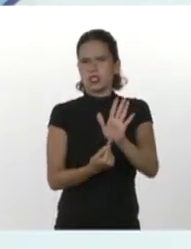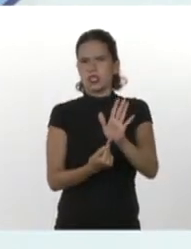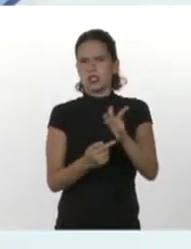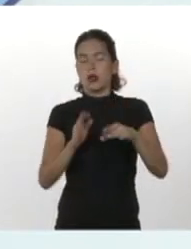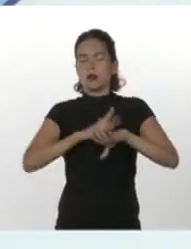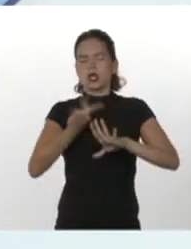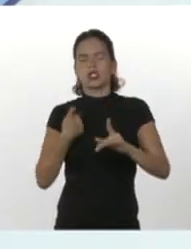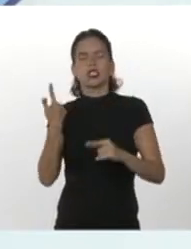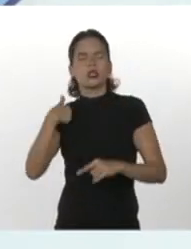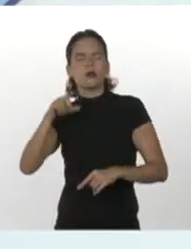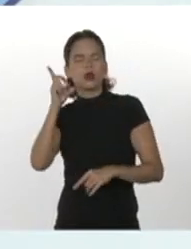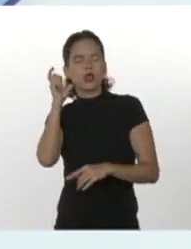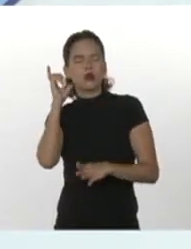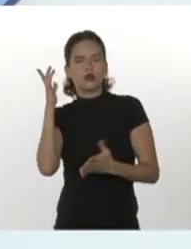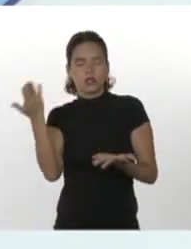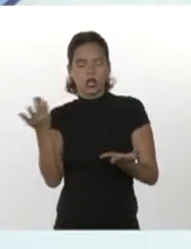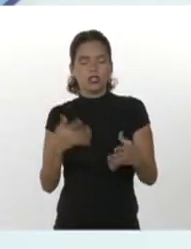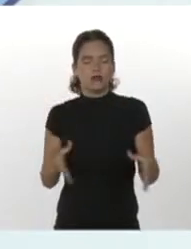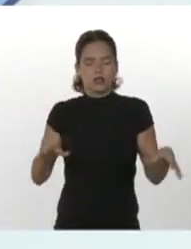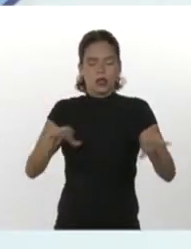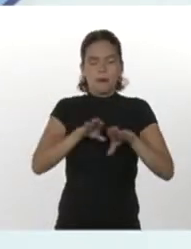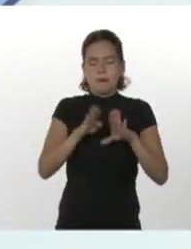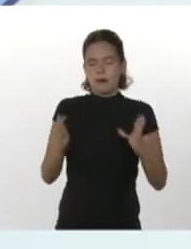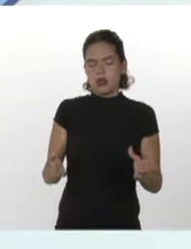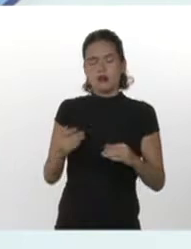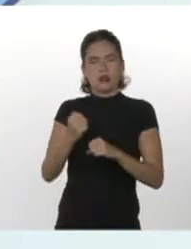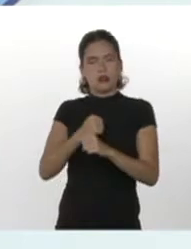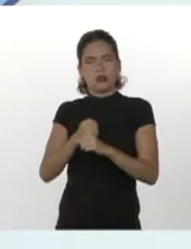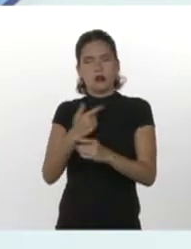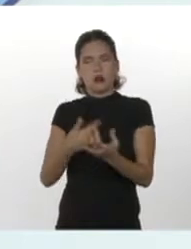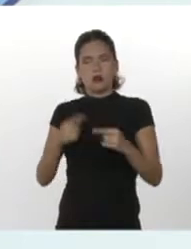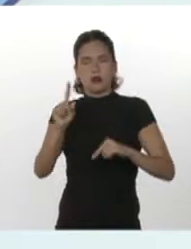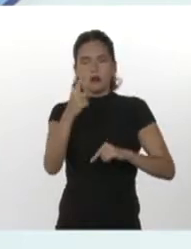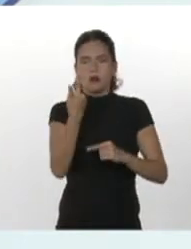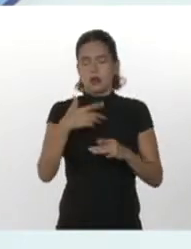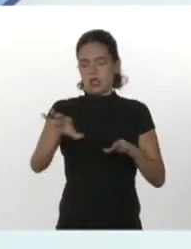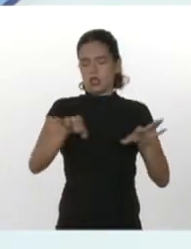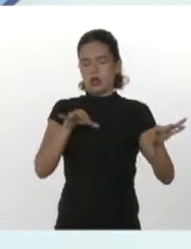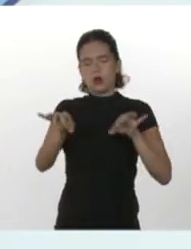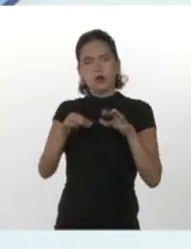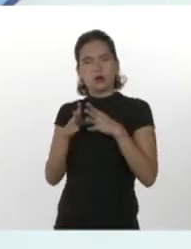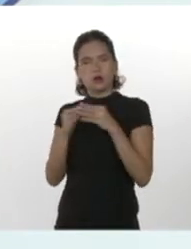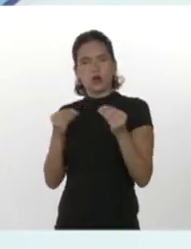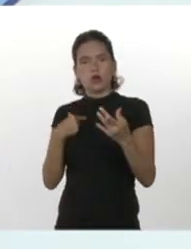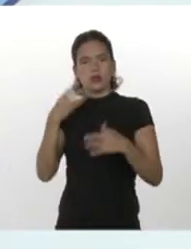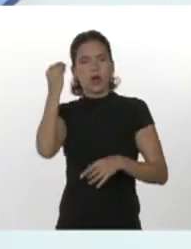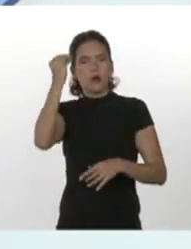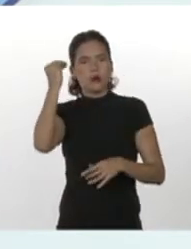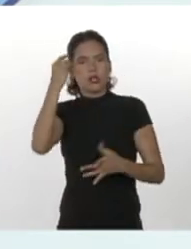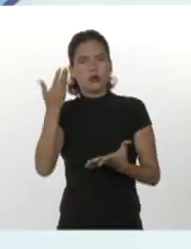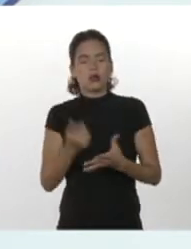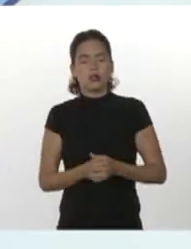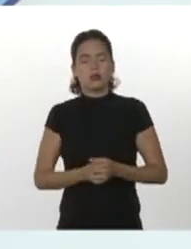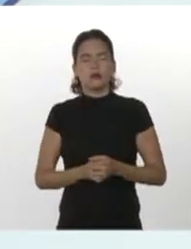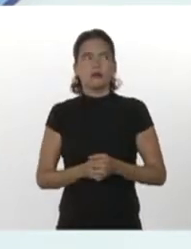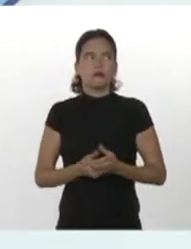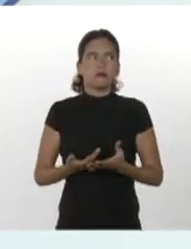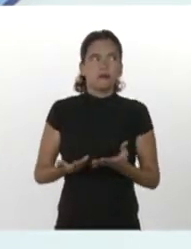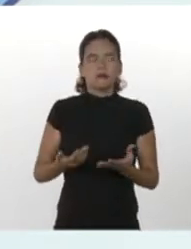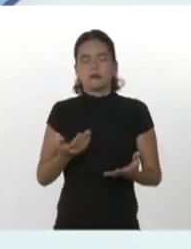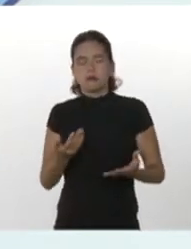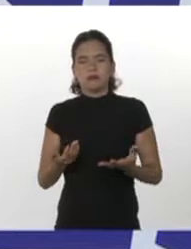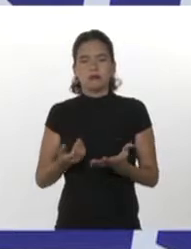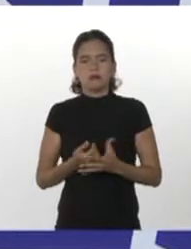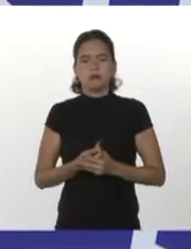escuchar la opinión de los demás a través de mesas de trabajo. Y una vez que recogemos esas opiniones en consenso, entonces se llega como que a